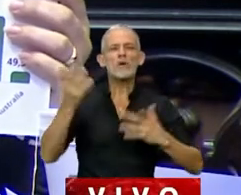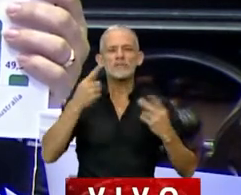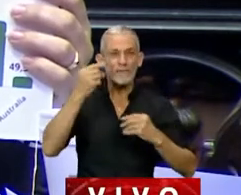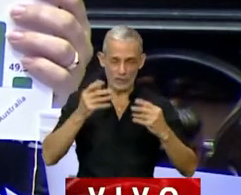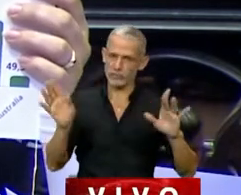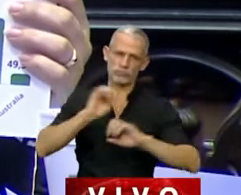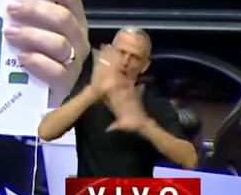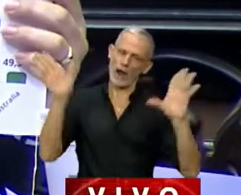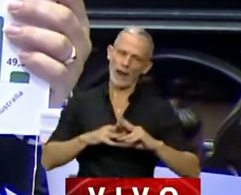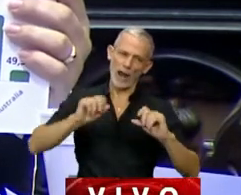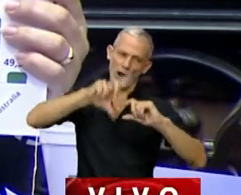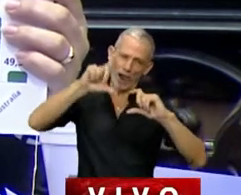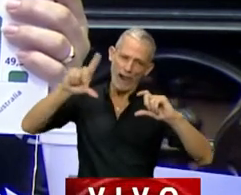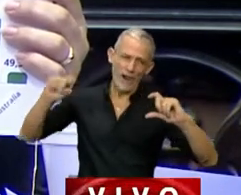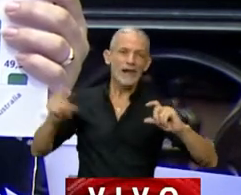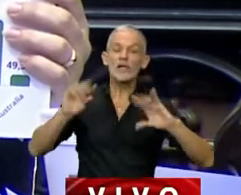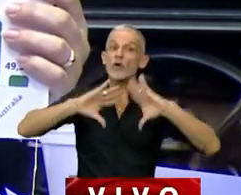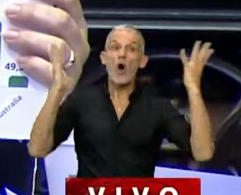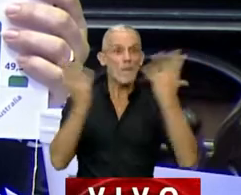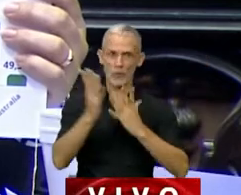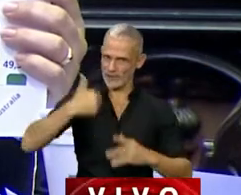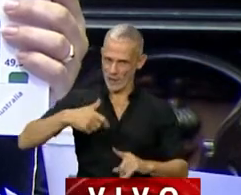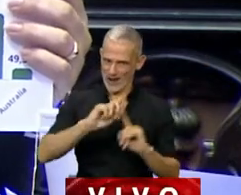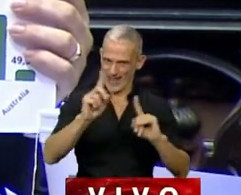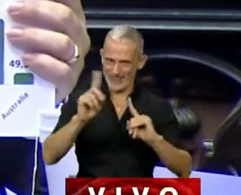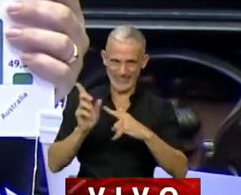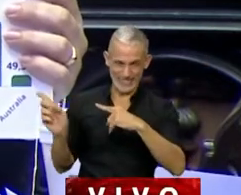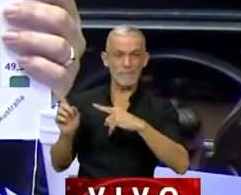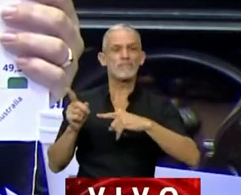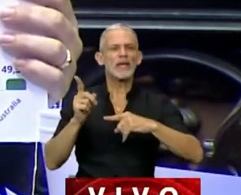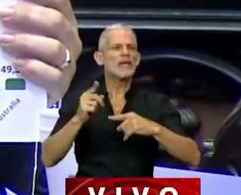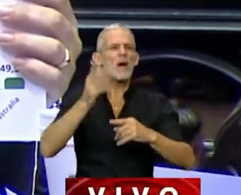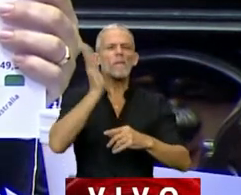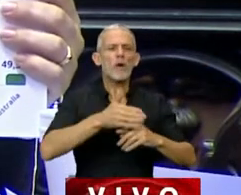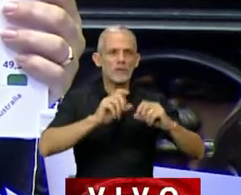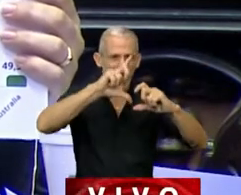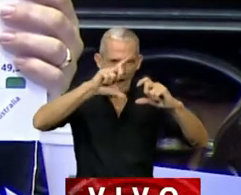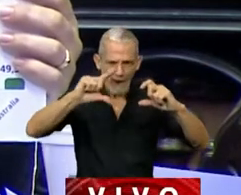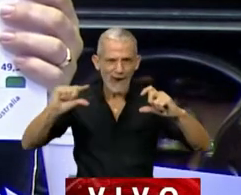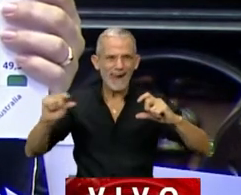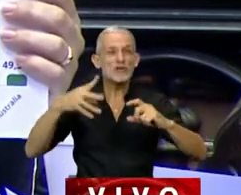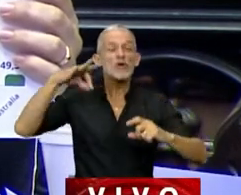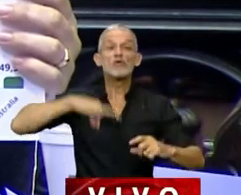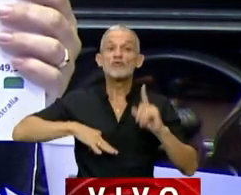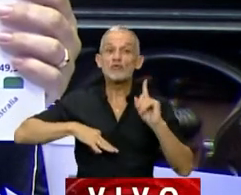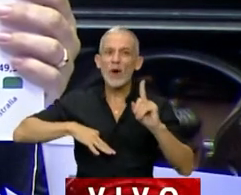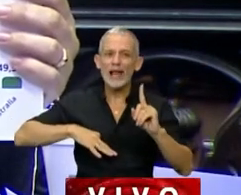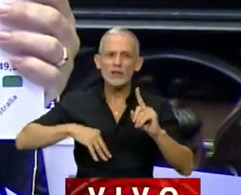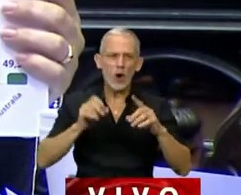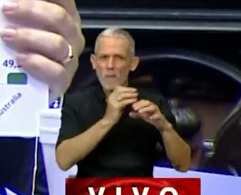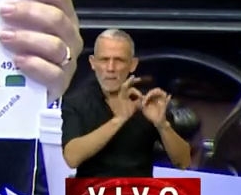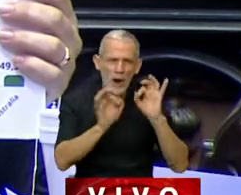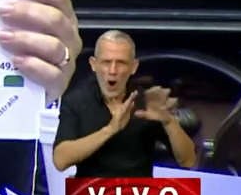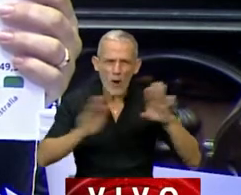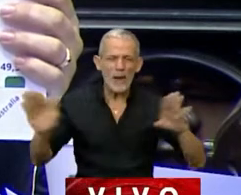esto está muy bueno porque es a nivel mundial. Es el porcentaje de un salario promedio